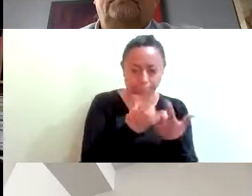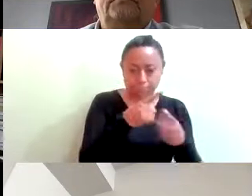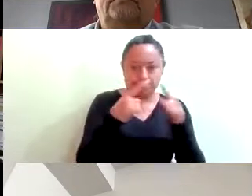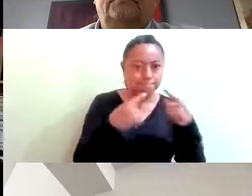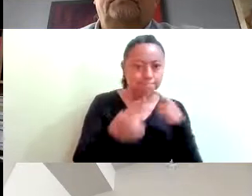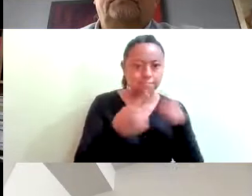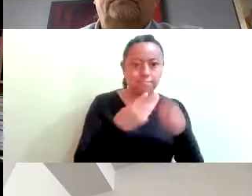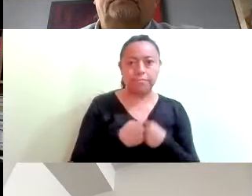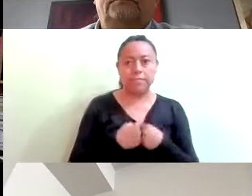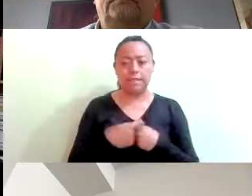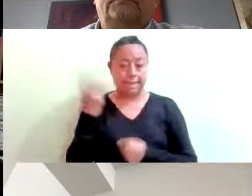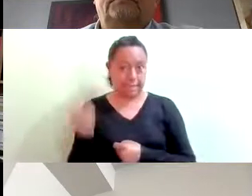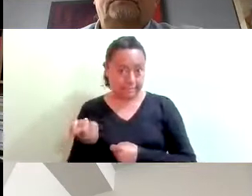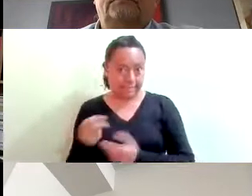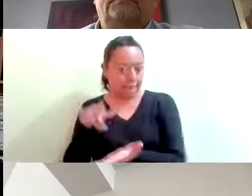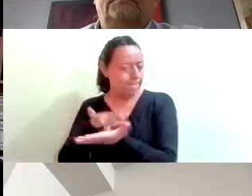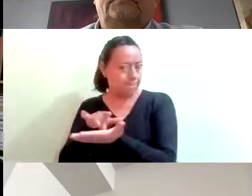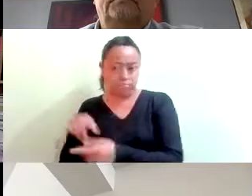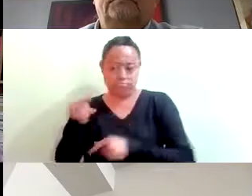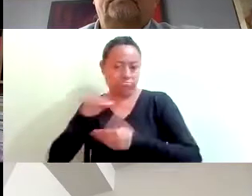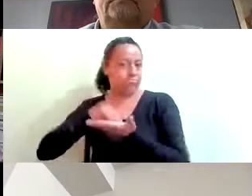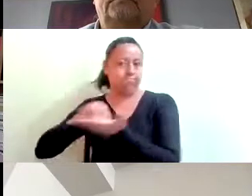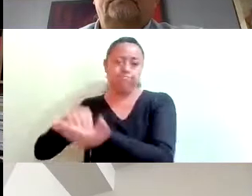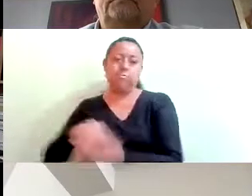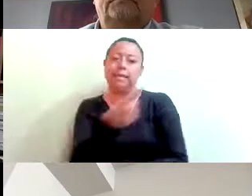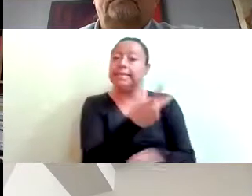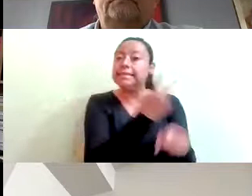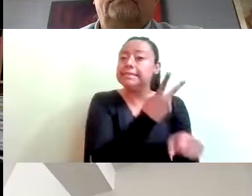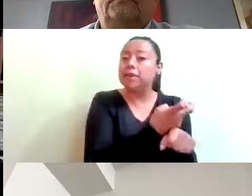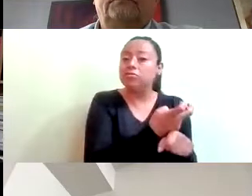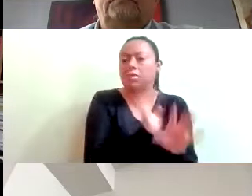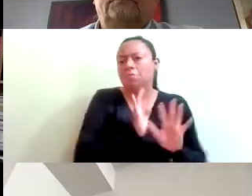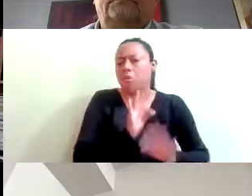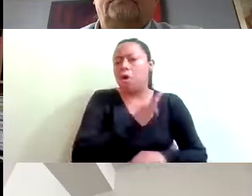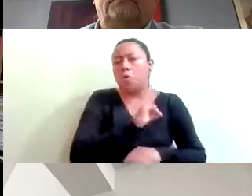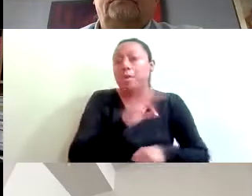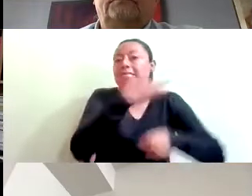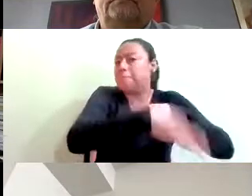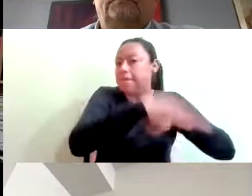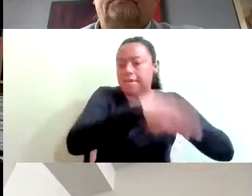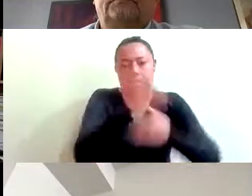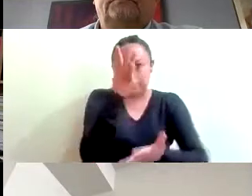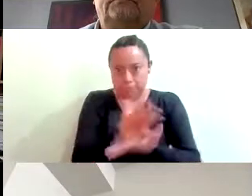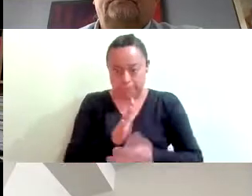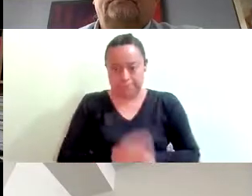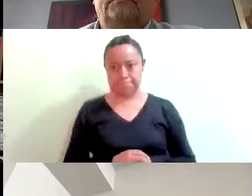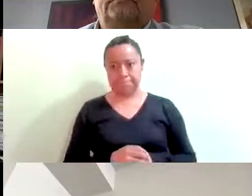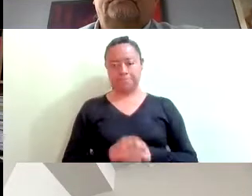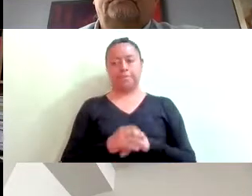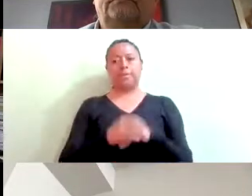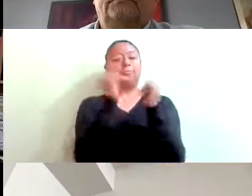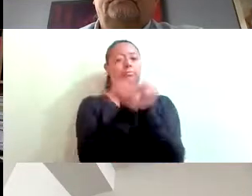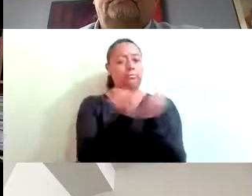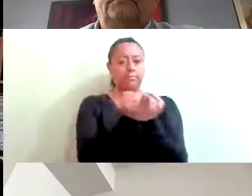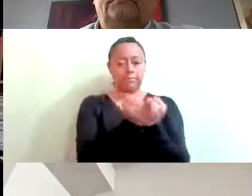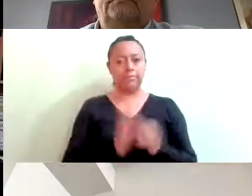carácter permanente y que la segunda puede ser temporal. Y también habla de que debe